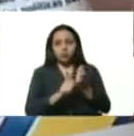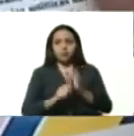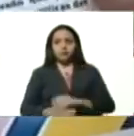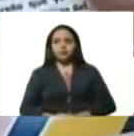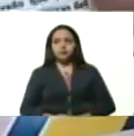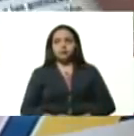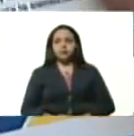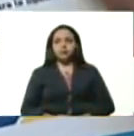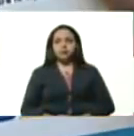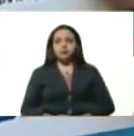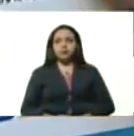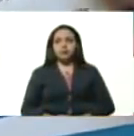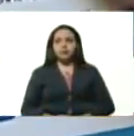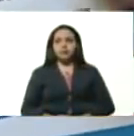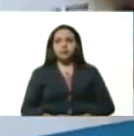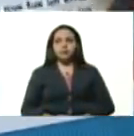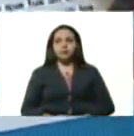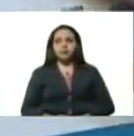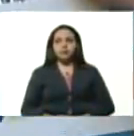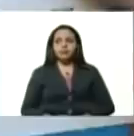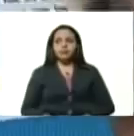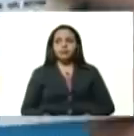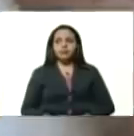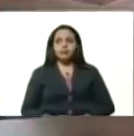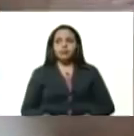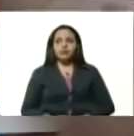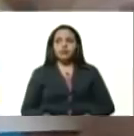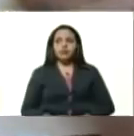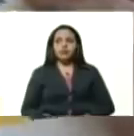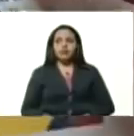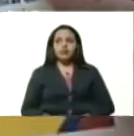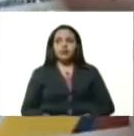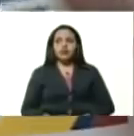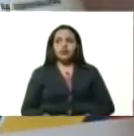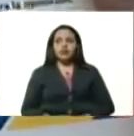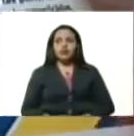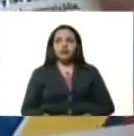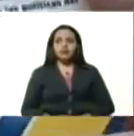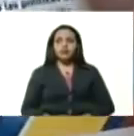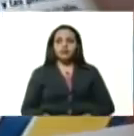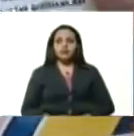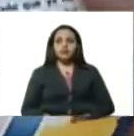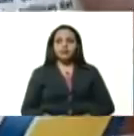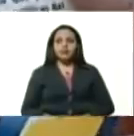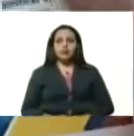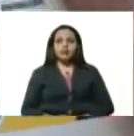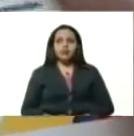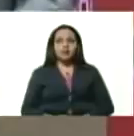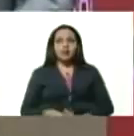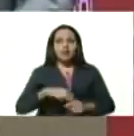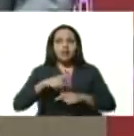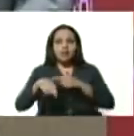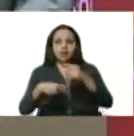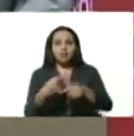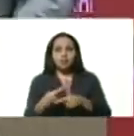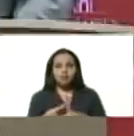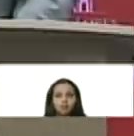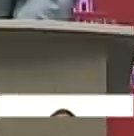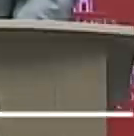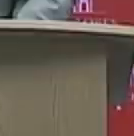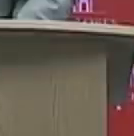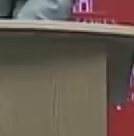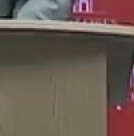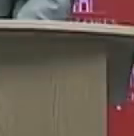eliminar a Maduro. En 2018, después de que Maduro fue reelegido, dice The Wall Street Journal, o sea que